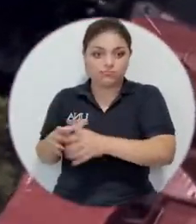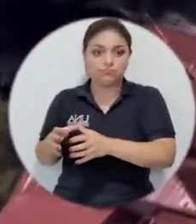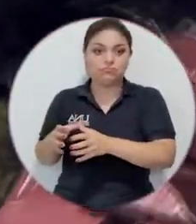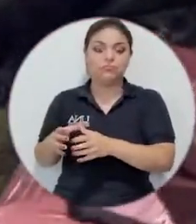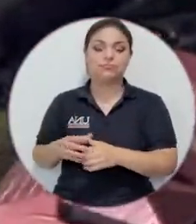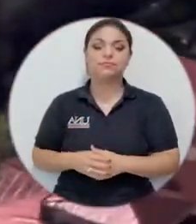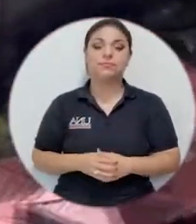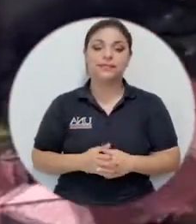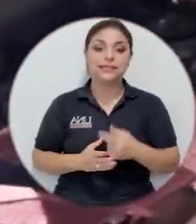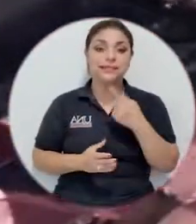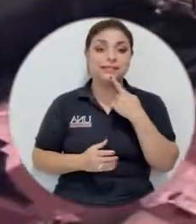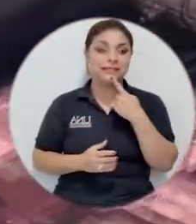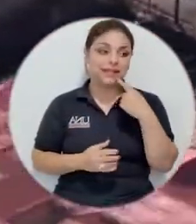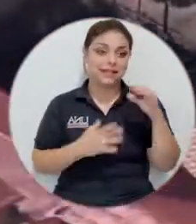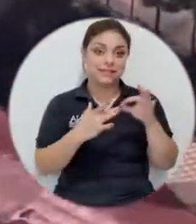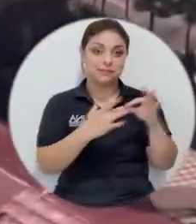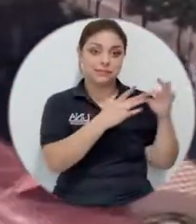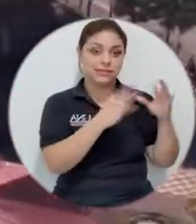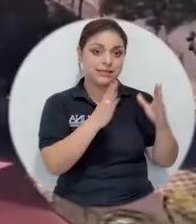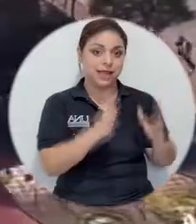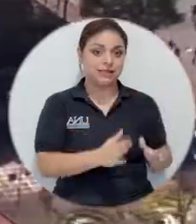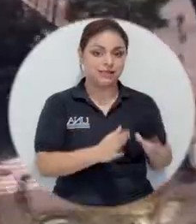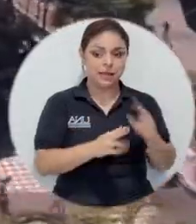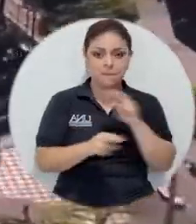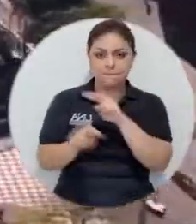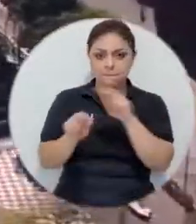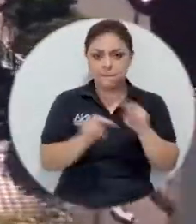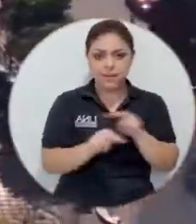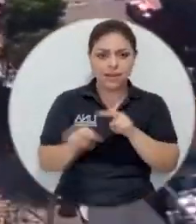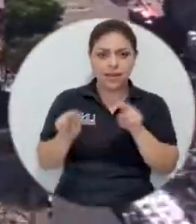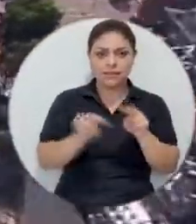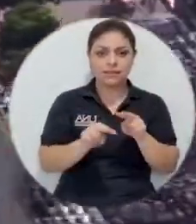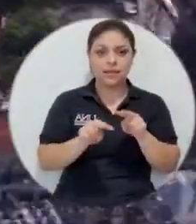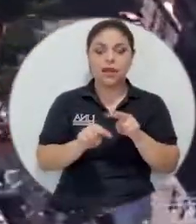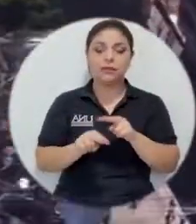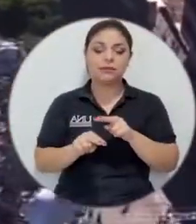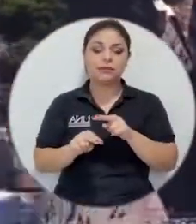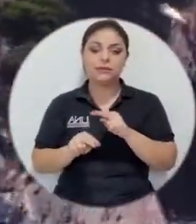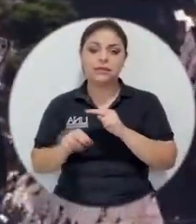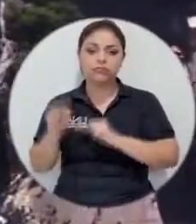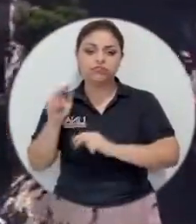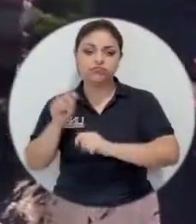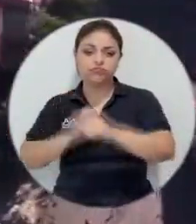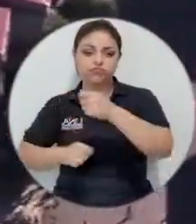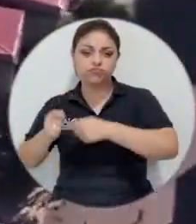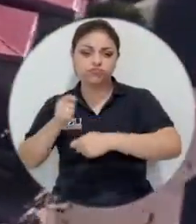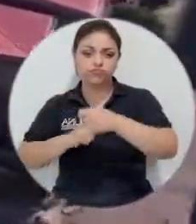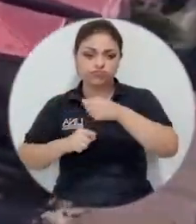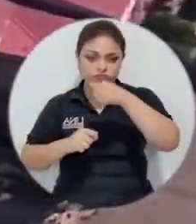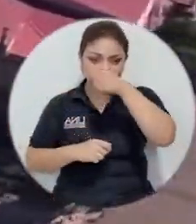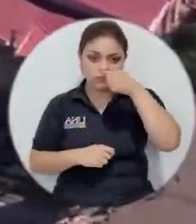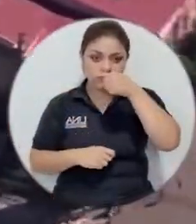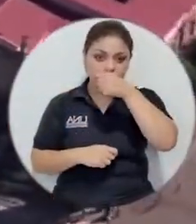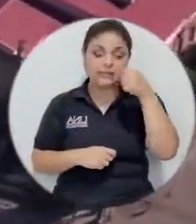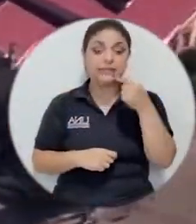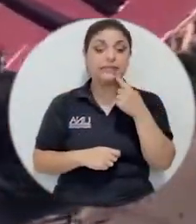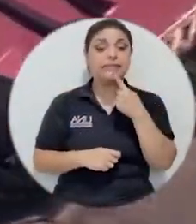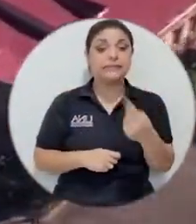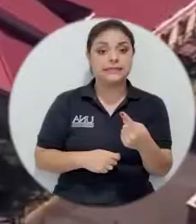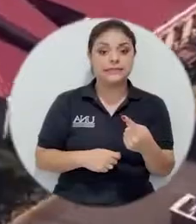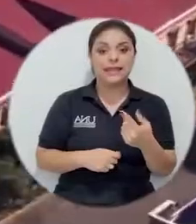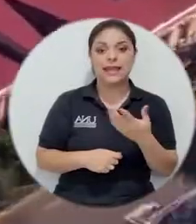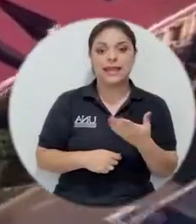los especialistas en vigilancia del narcotráfico es que el